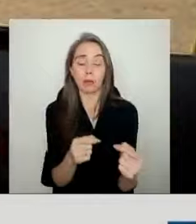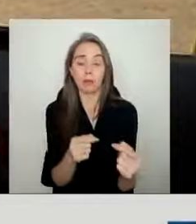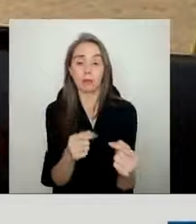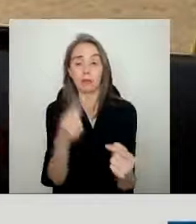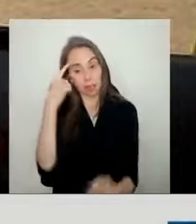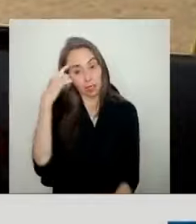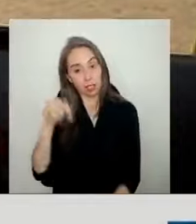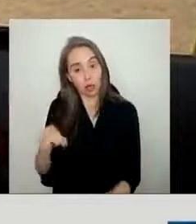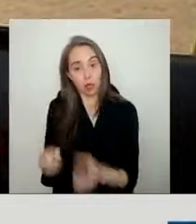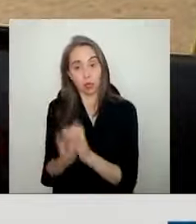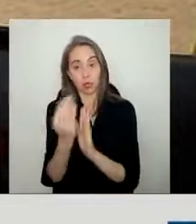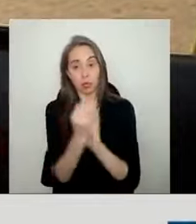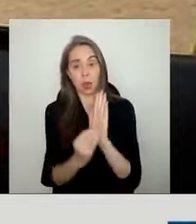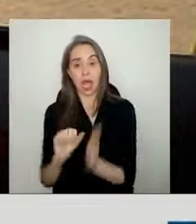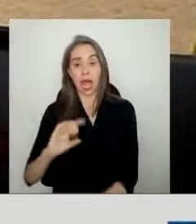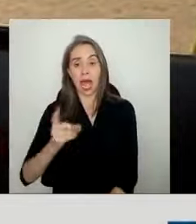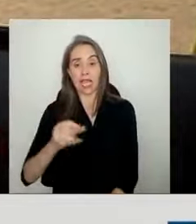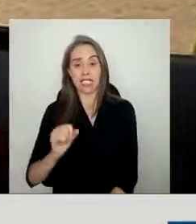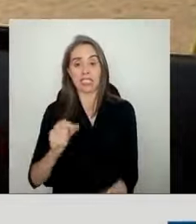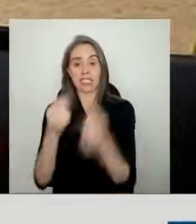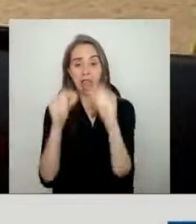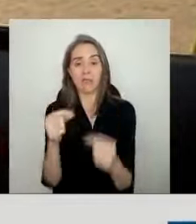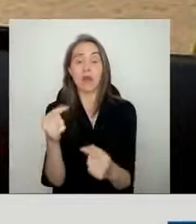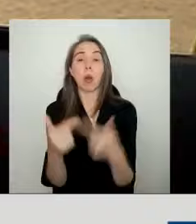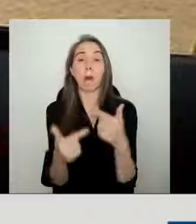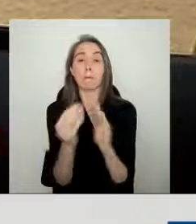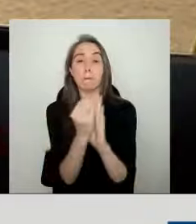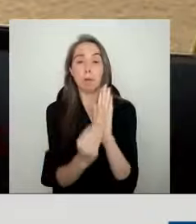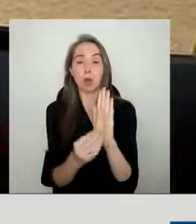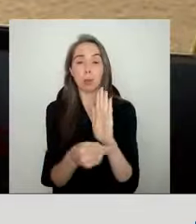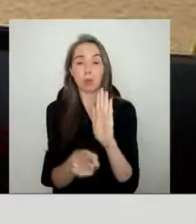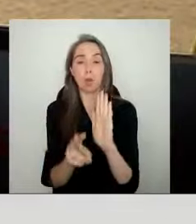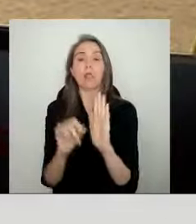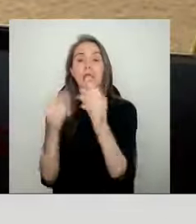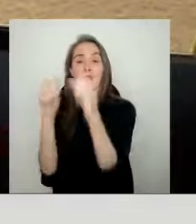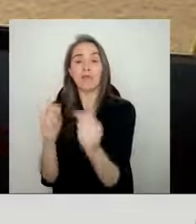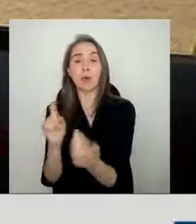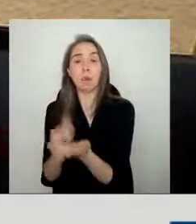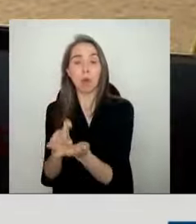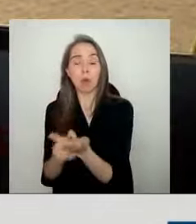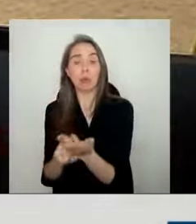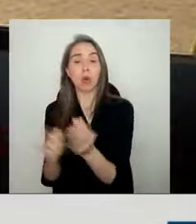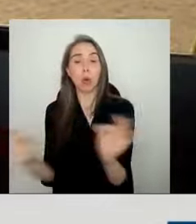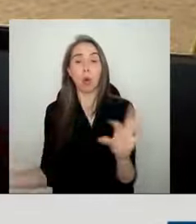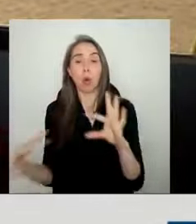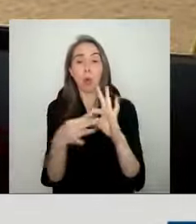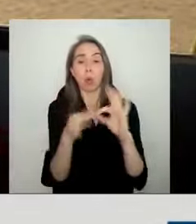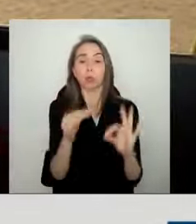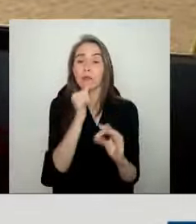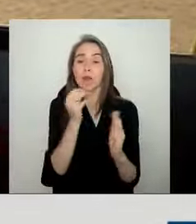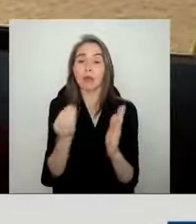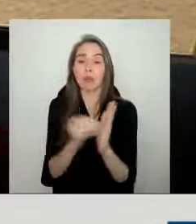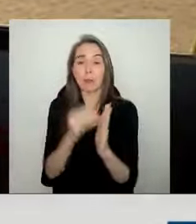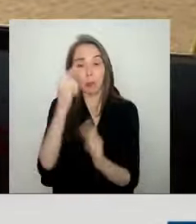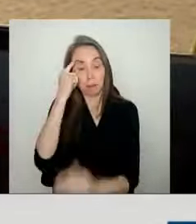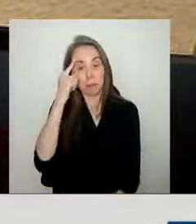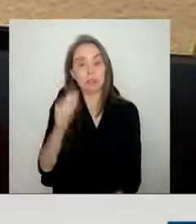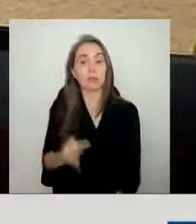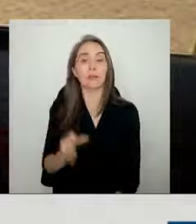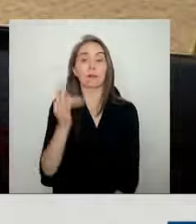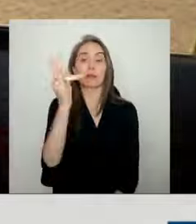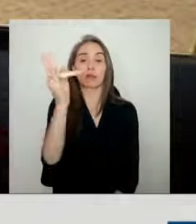para evaluar las políticas públicas y la productividad va Precisamente en ese sentido incluso no falta más pensando en el futuro Pero eso